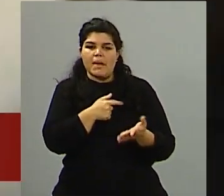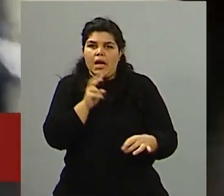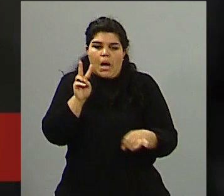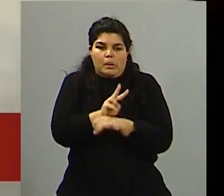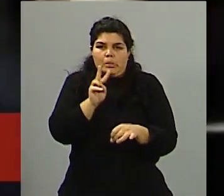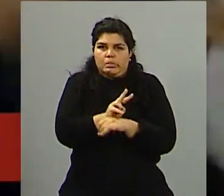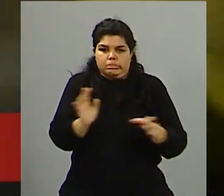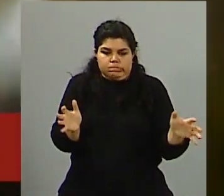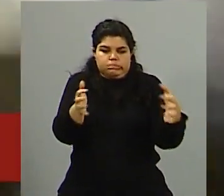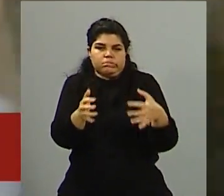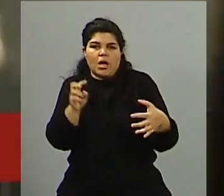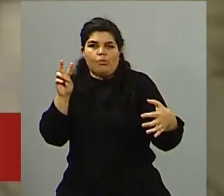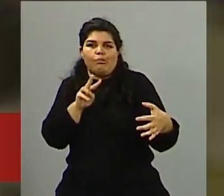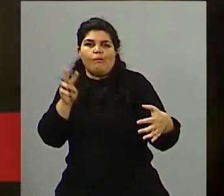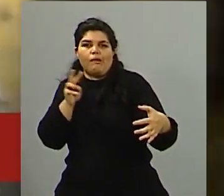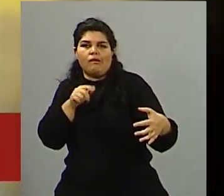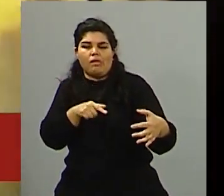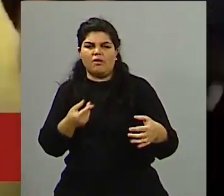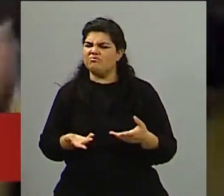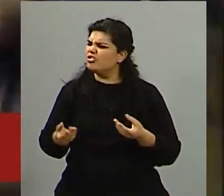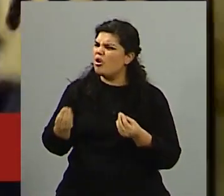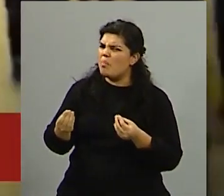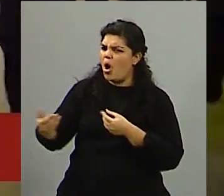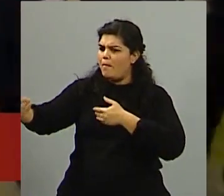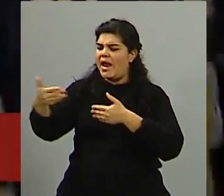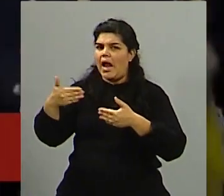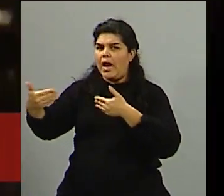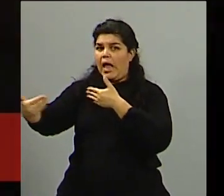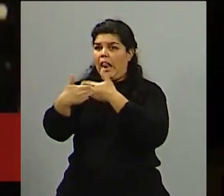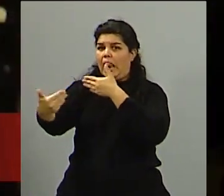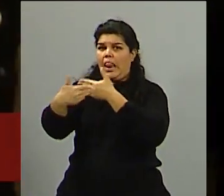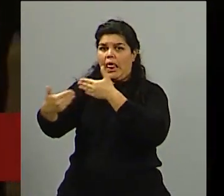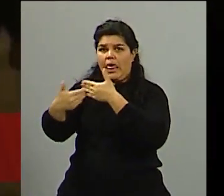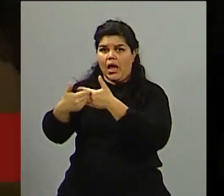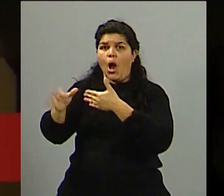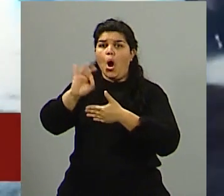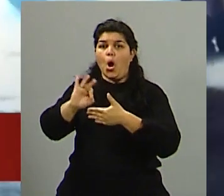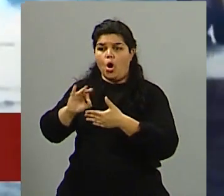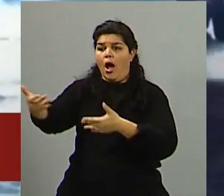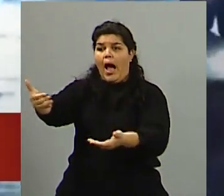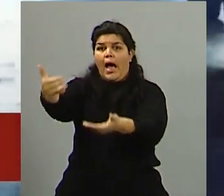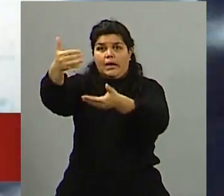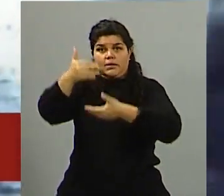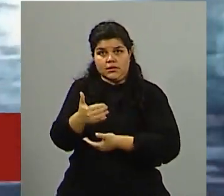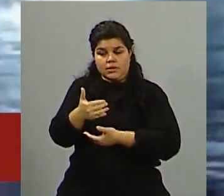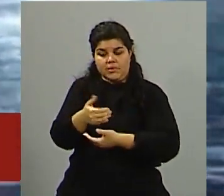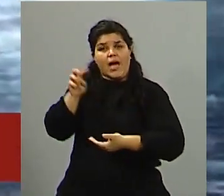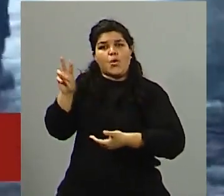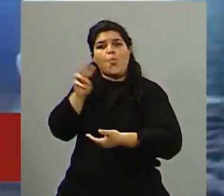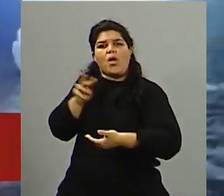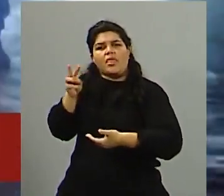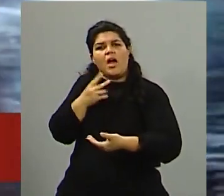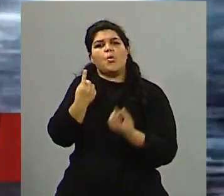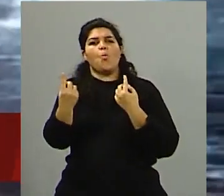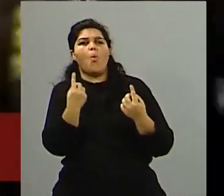¿la contención en qué sentido? ¿Contención de que no entren o contención de darles asilo y darles respuesta? Porque se sabe, bueno, el Reino Unido